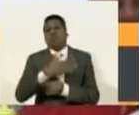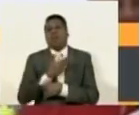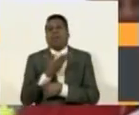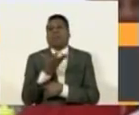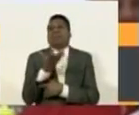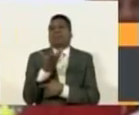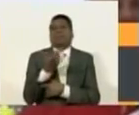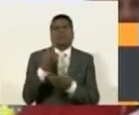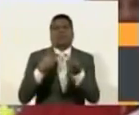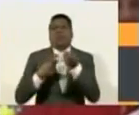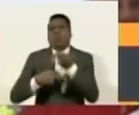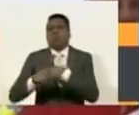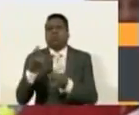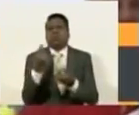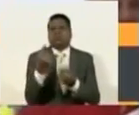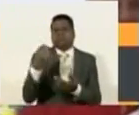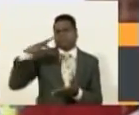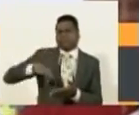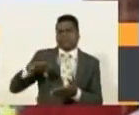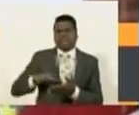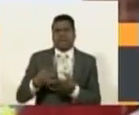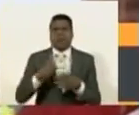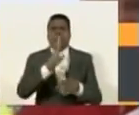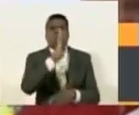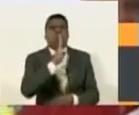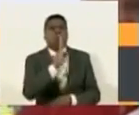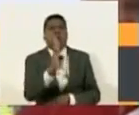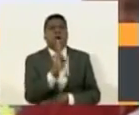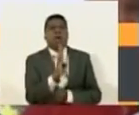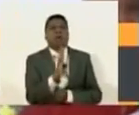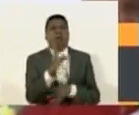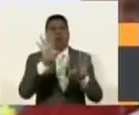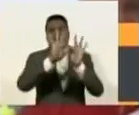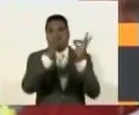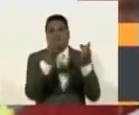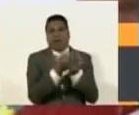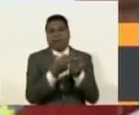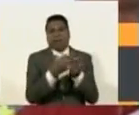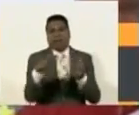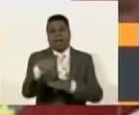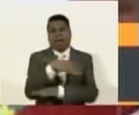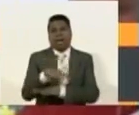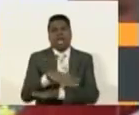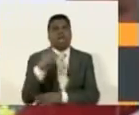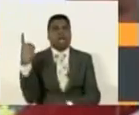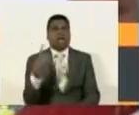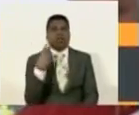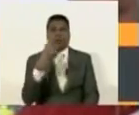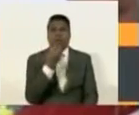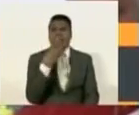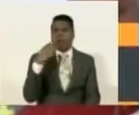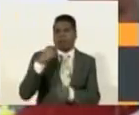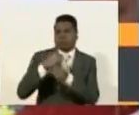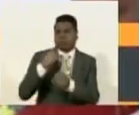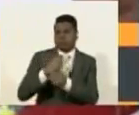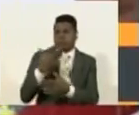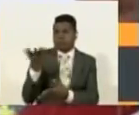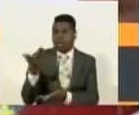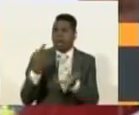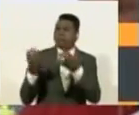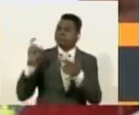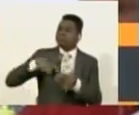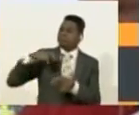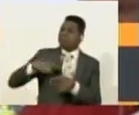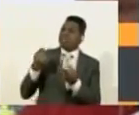comercial de una hipoteca y que entonces deje a la familia en la calle solo porque un banquero hizo un buen negocio con alguien que necesitaba un